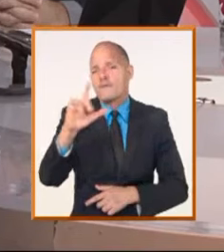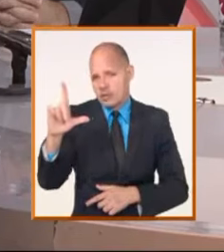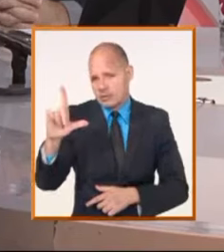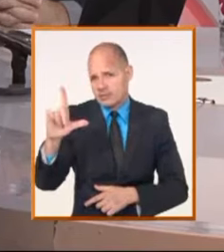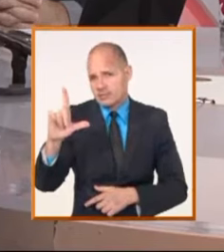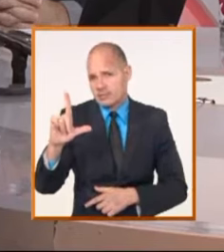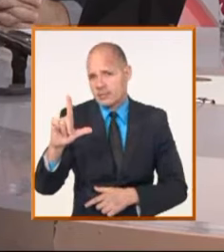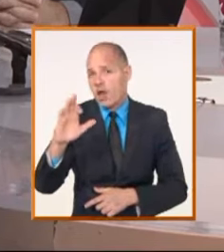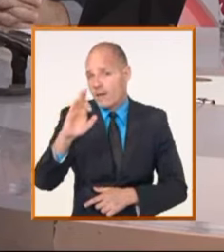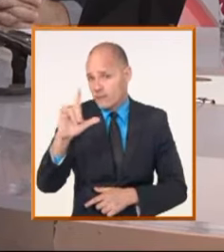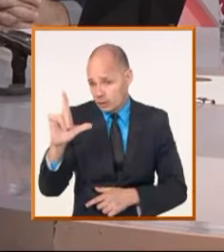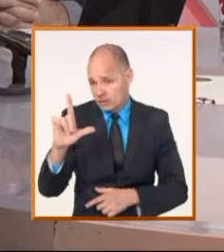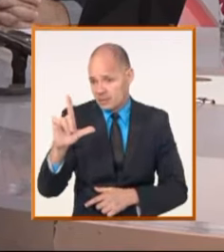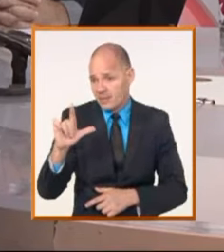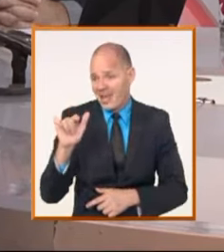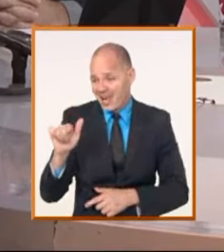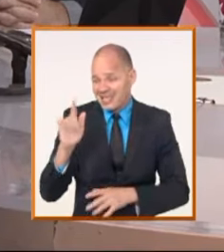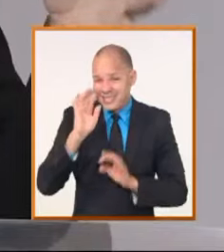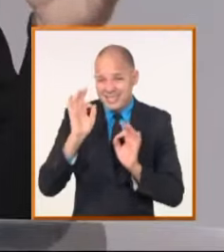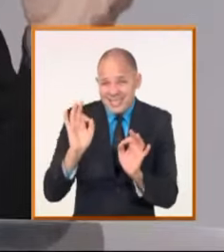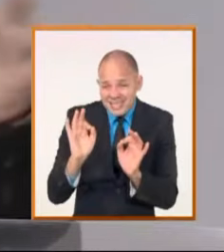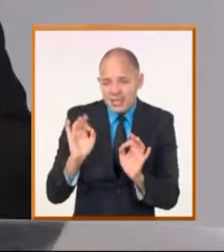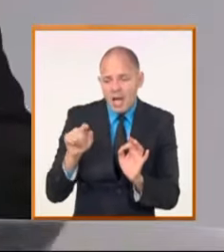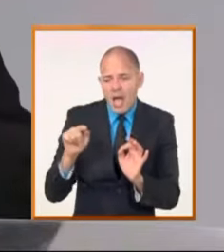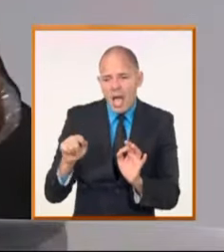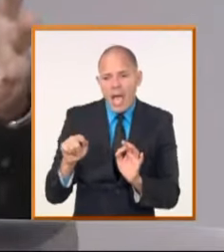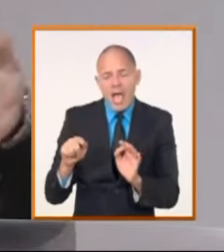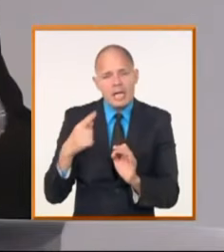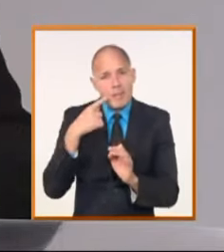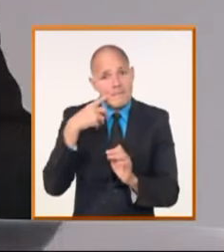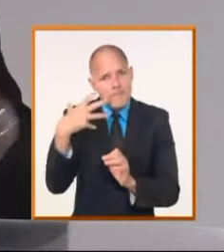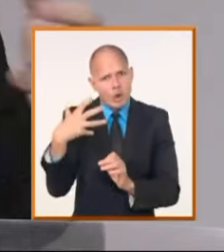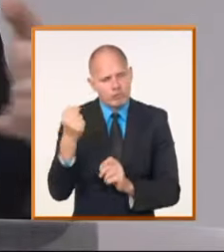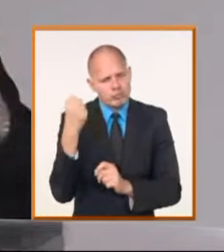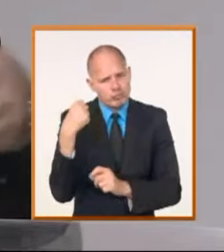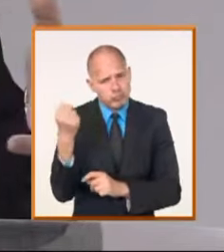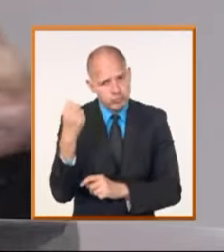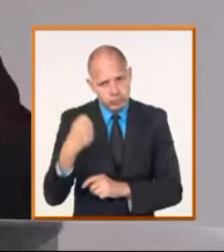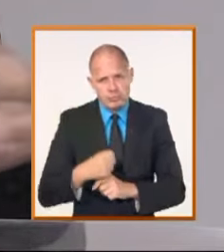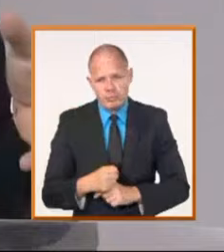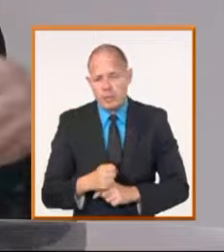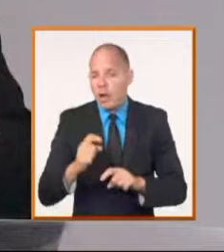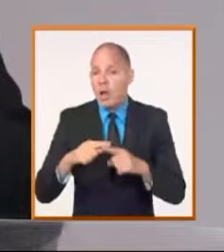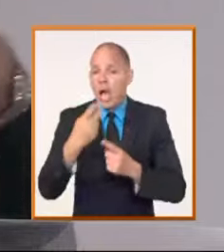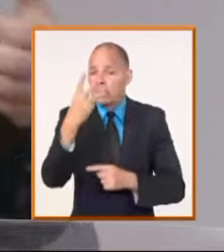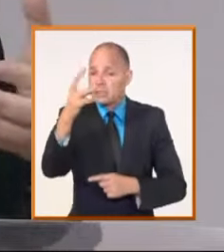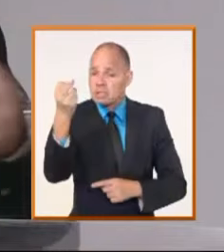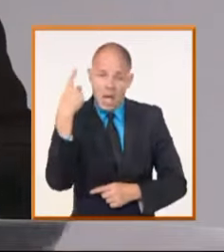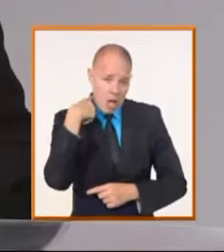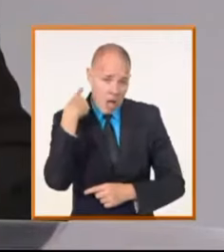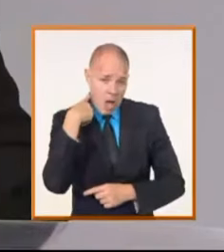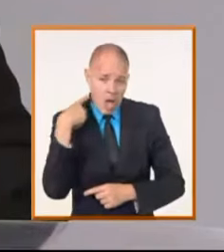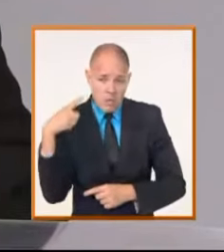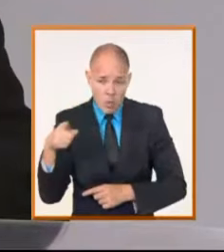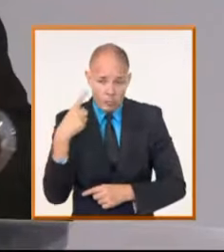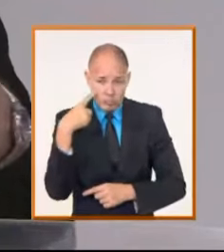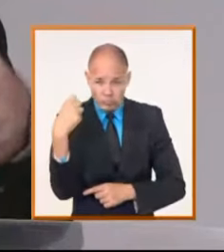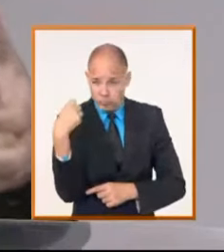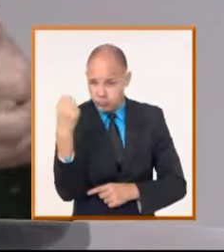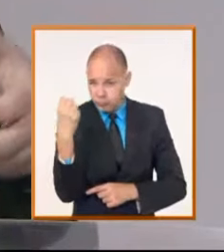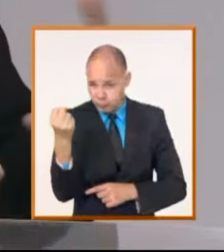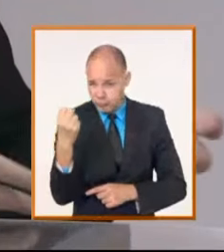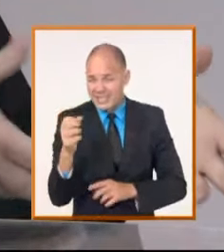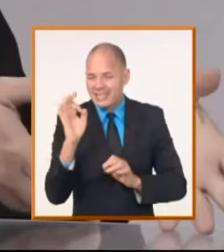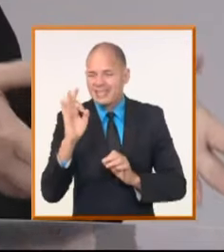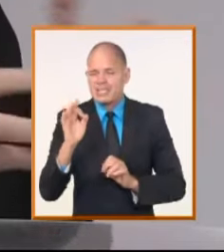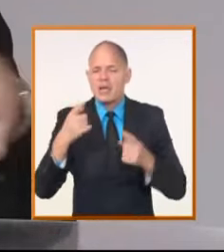sido el mayor de los estados pendulares durante cerca de 30 años, más de los estados pendulares, los que puedan a cualquiera de los dos partidos. Exacto. Y que tiene una